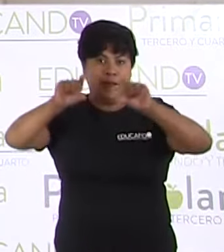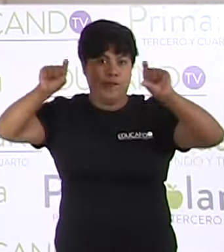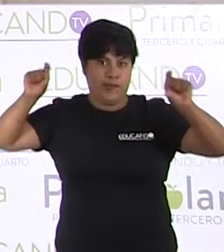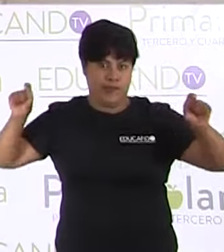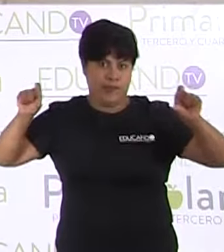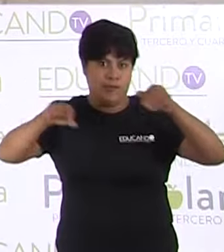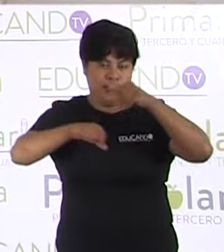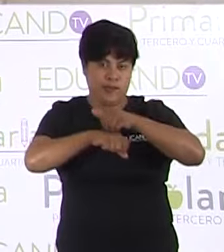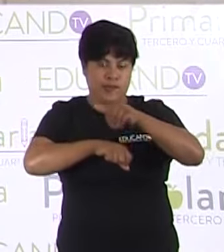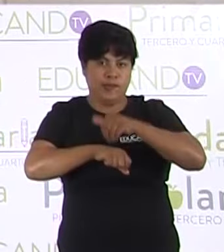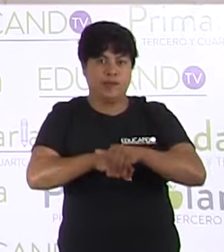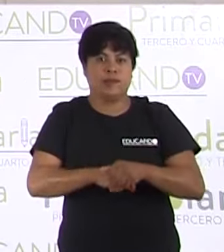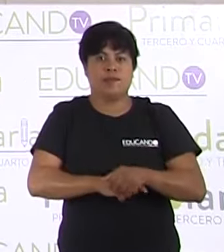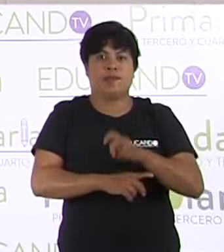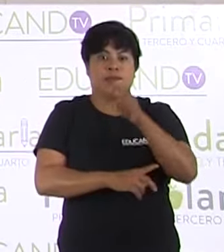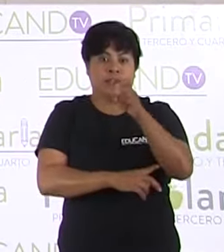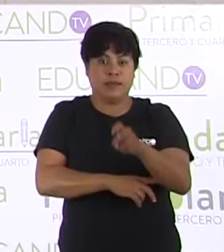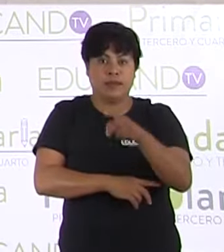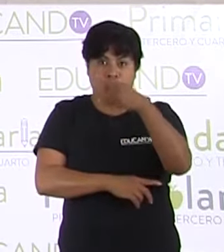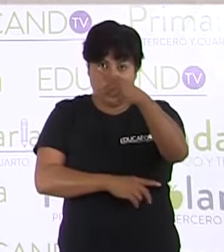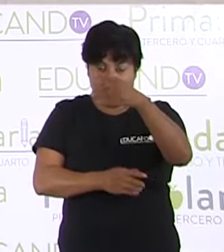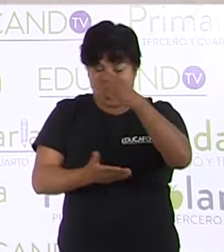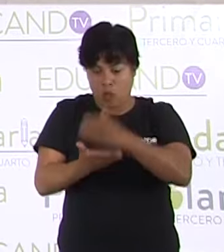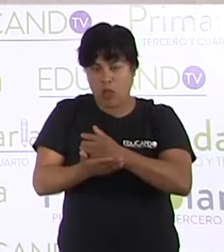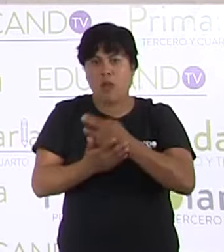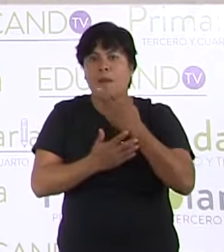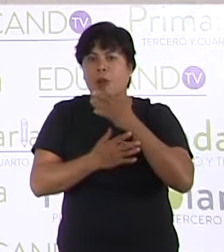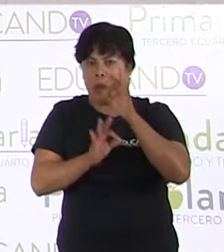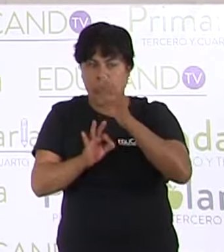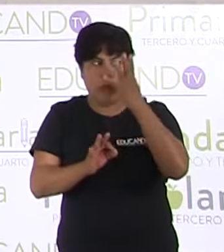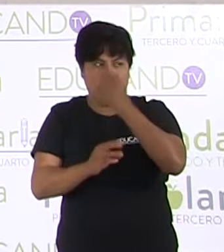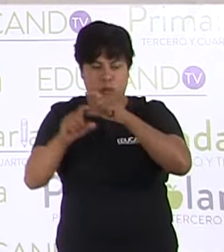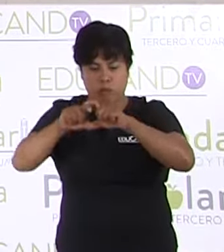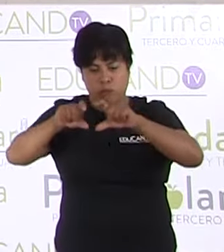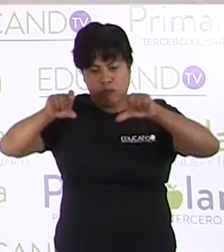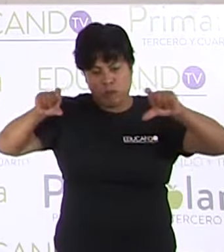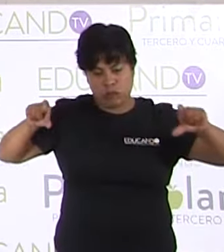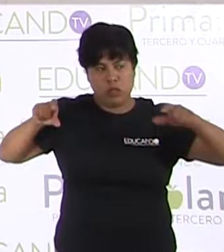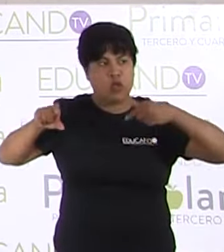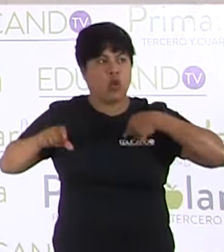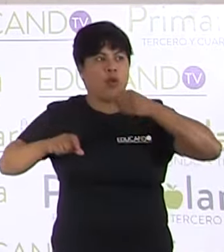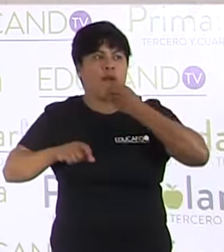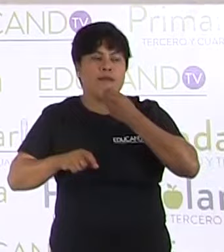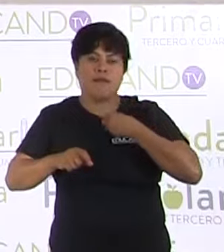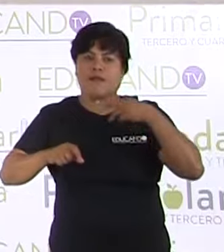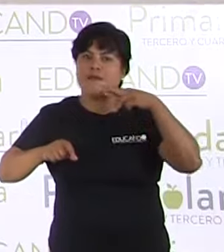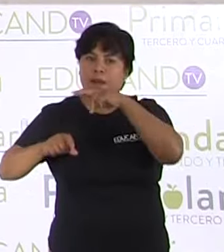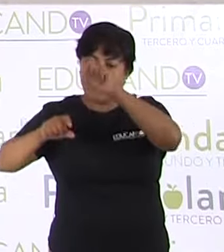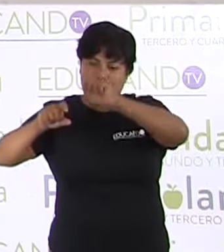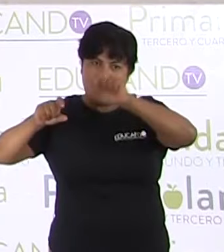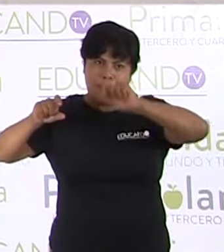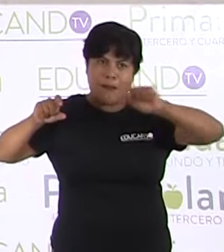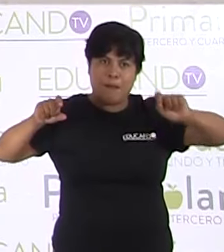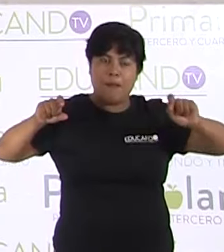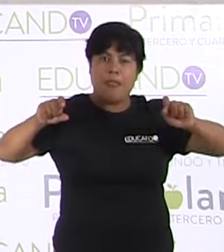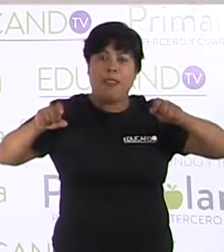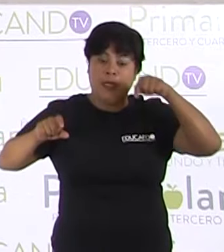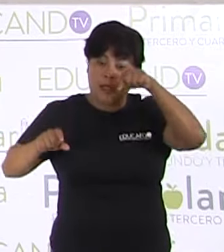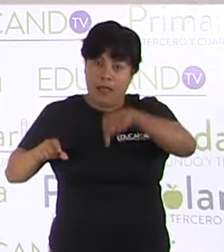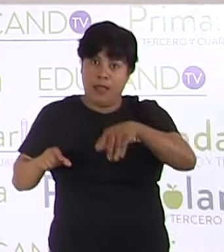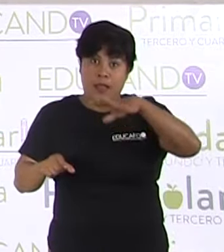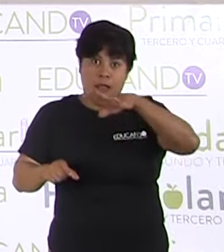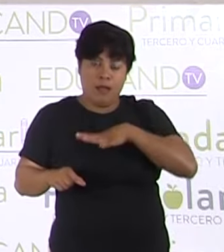numérica ustedes en su cuaderno la van a trazar mucho mejor yo tengo que improvisar aquí